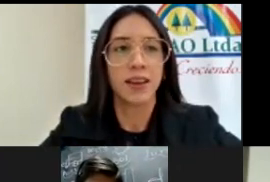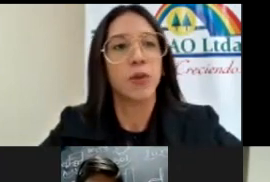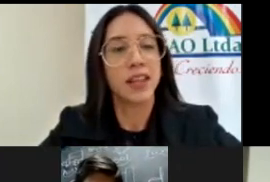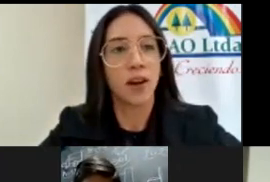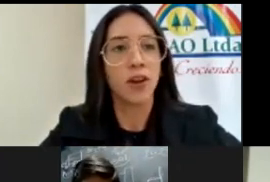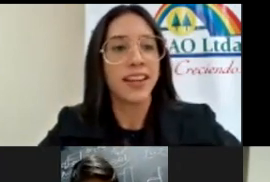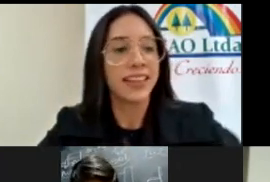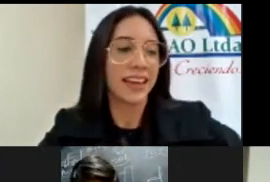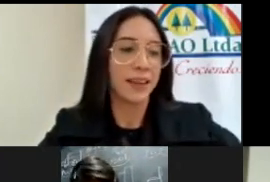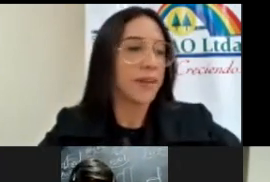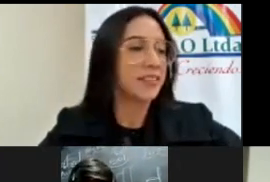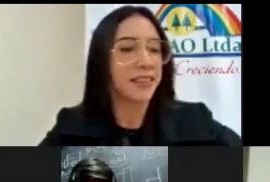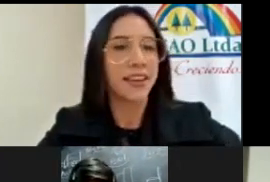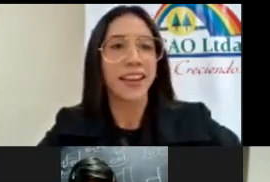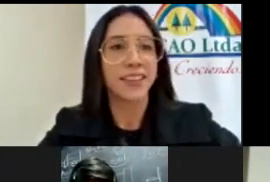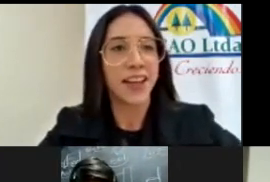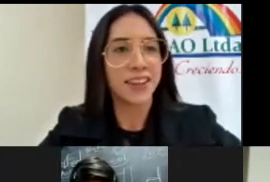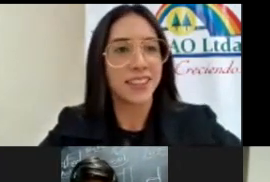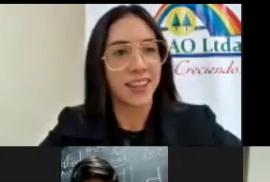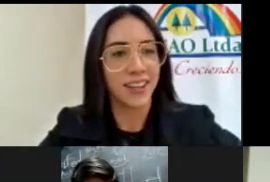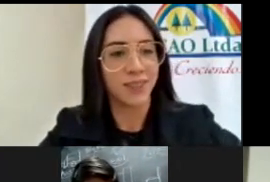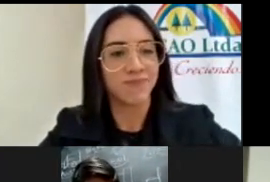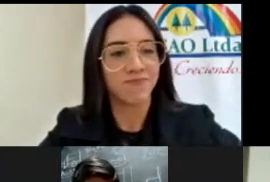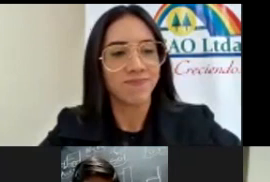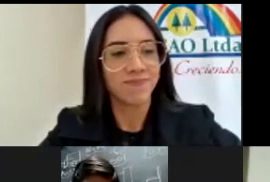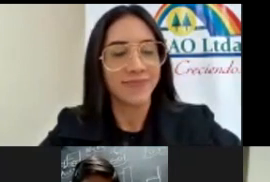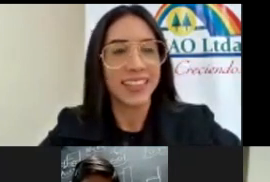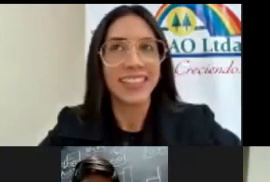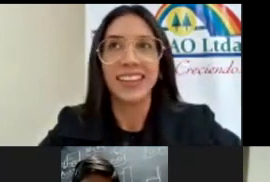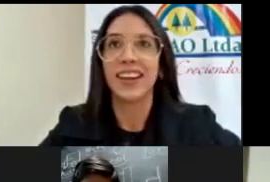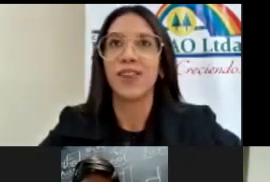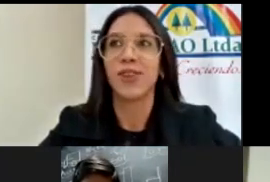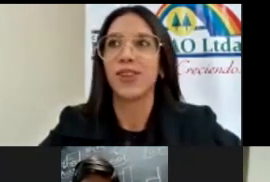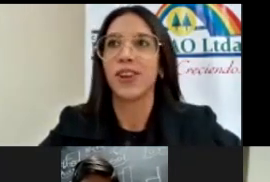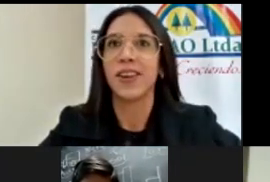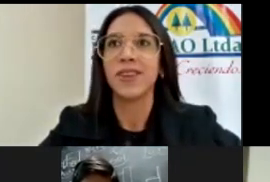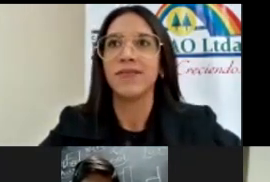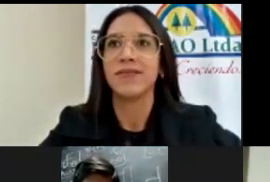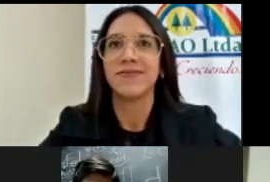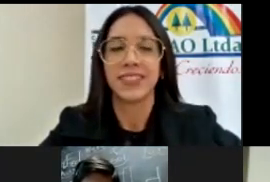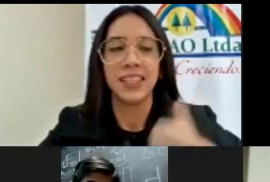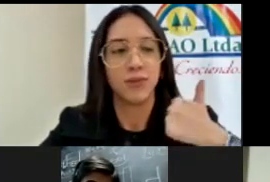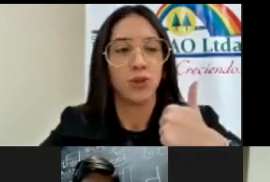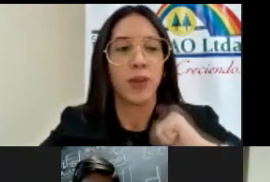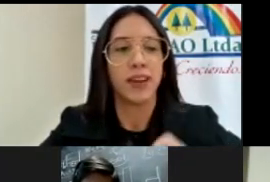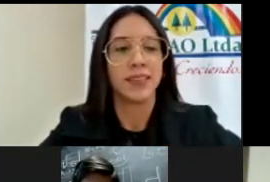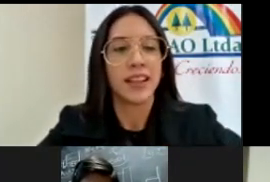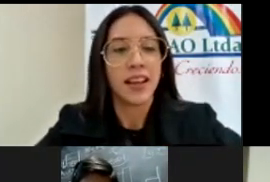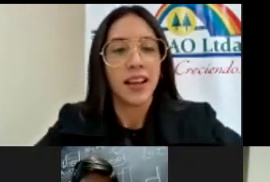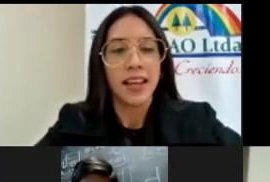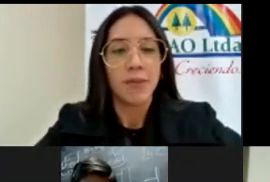cooperativa Emburicado, que este mes está de aniversario. ¿Están las fotos, creo? Sí,